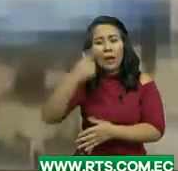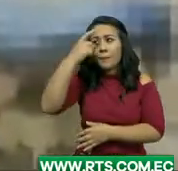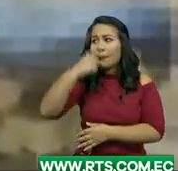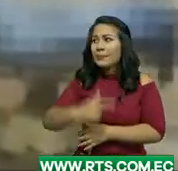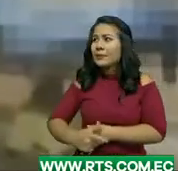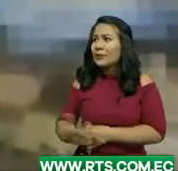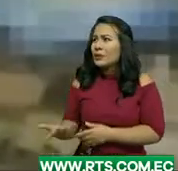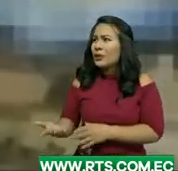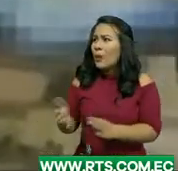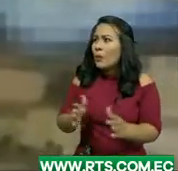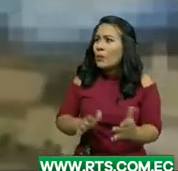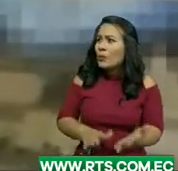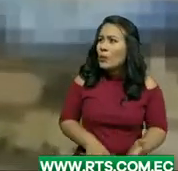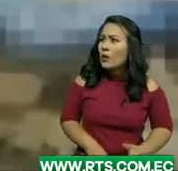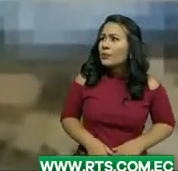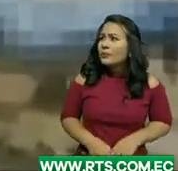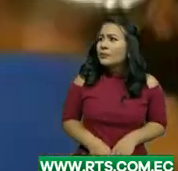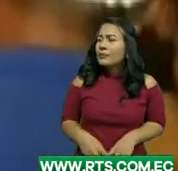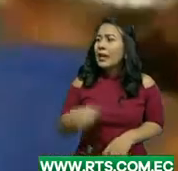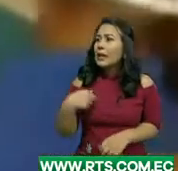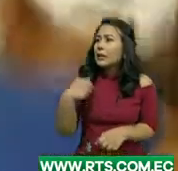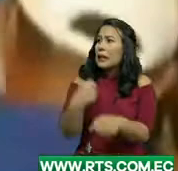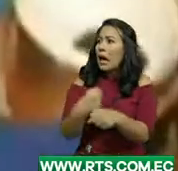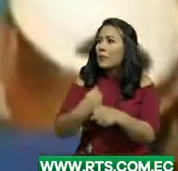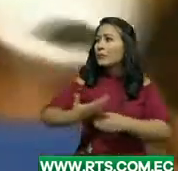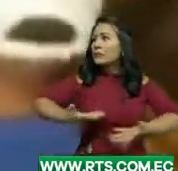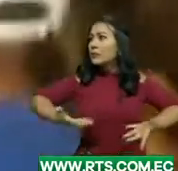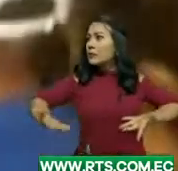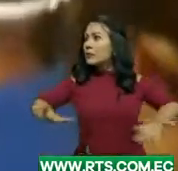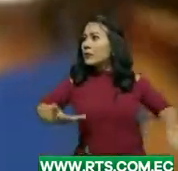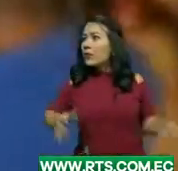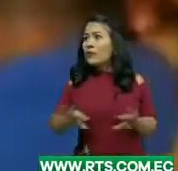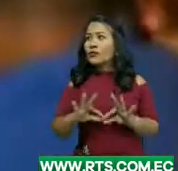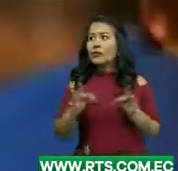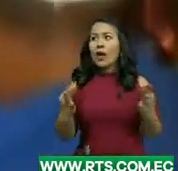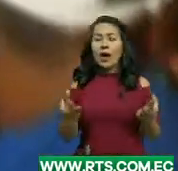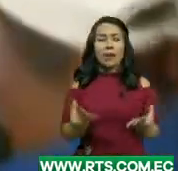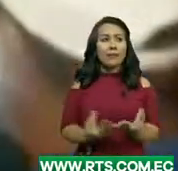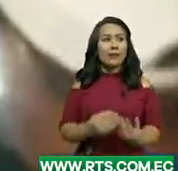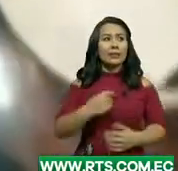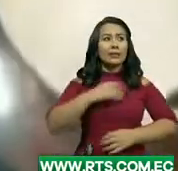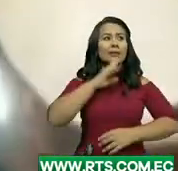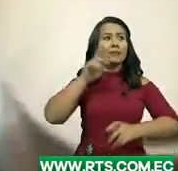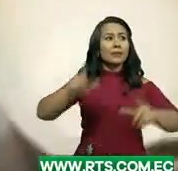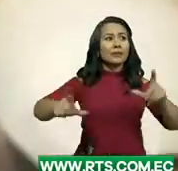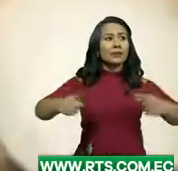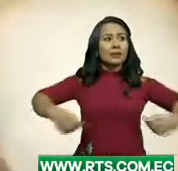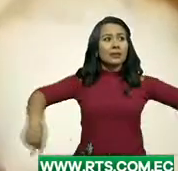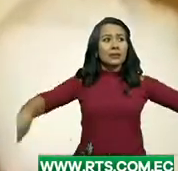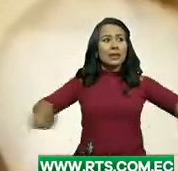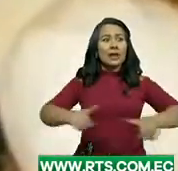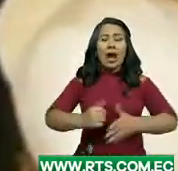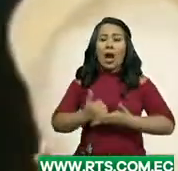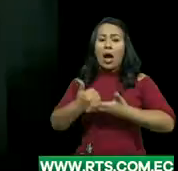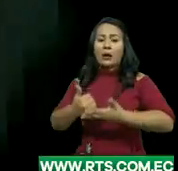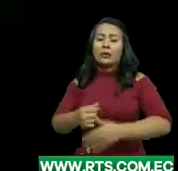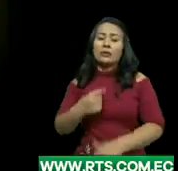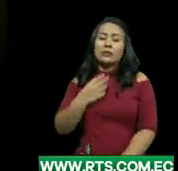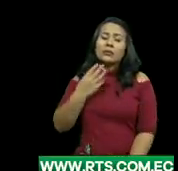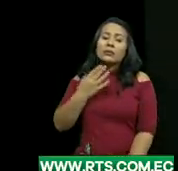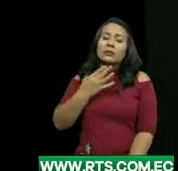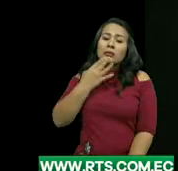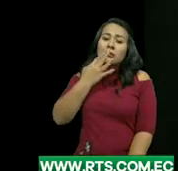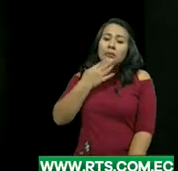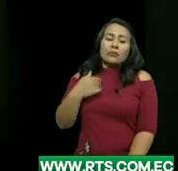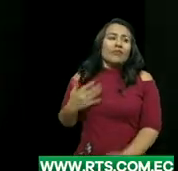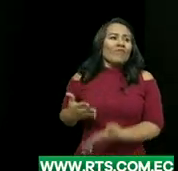a nadie, dedicado a su familia. Personas que caminaban por el lugar socorrieron al herido, quien aún con vida agonizaba lentamente. Lo cruel